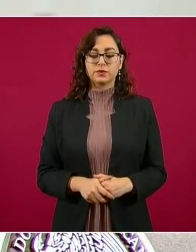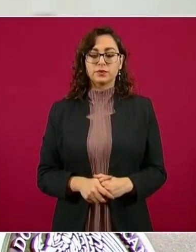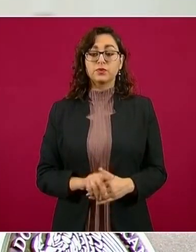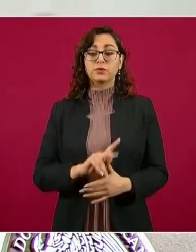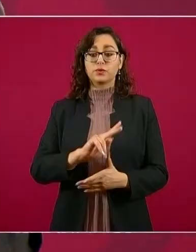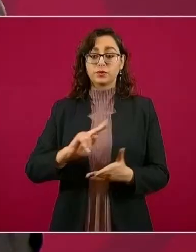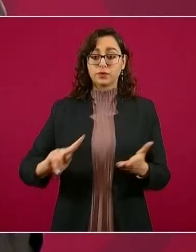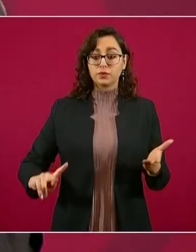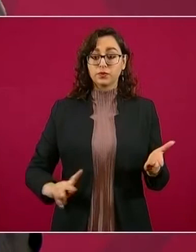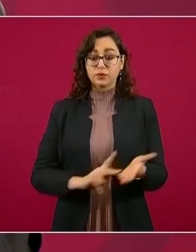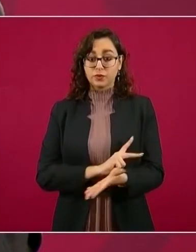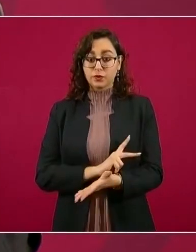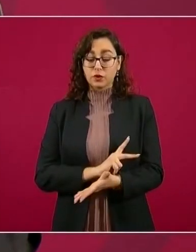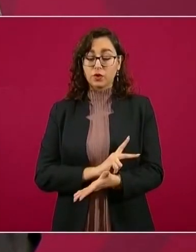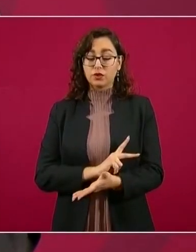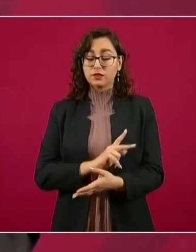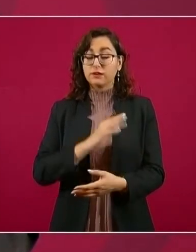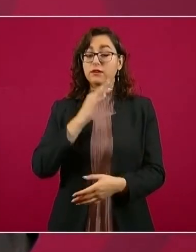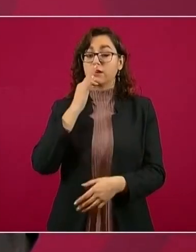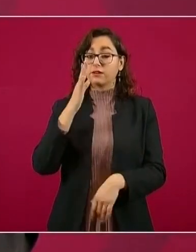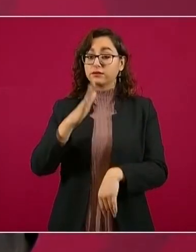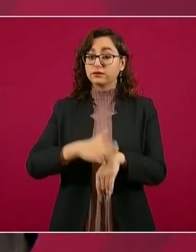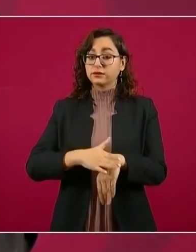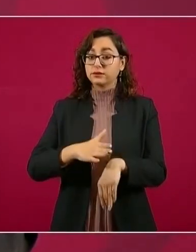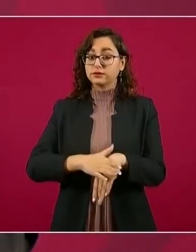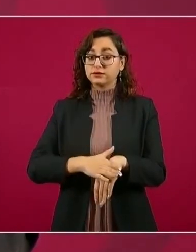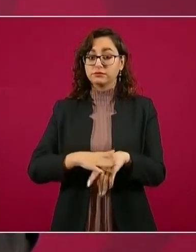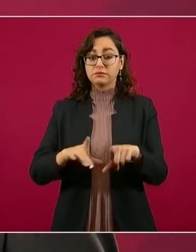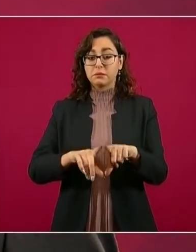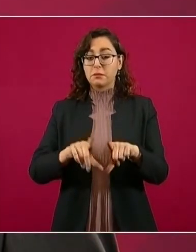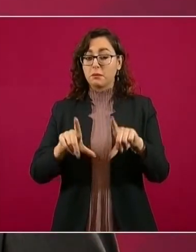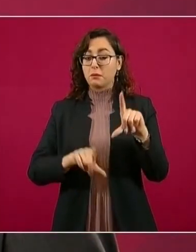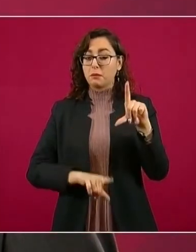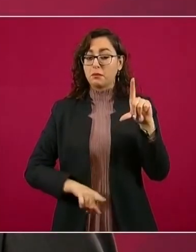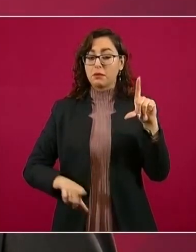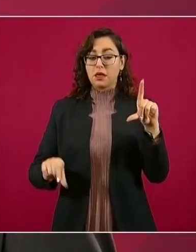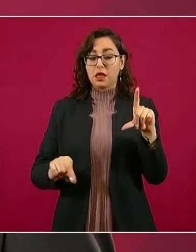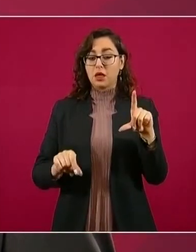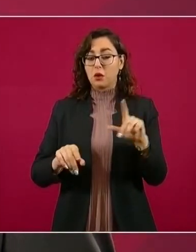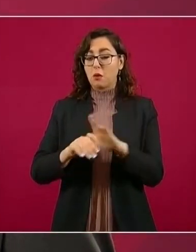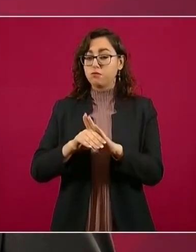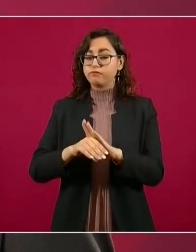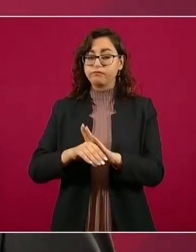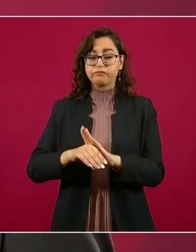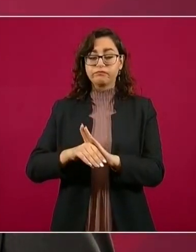repito, nada ha dañado más a México que la deshonestidad